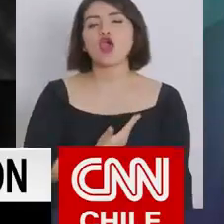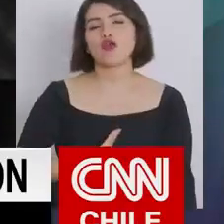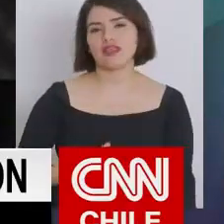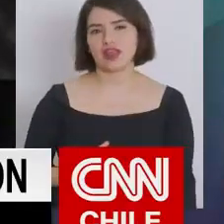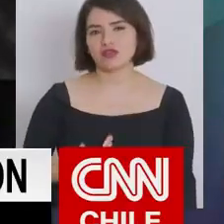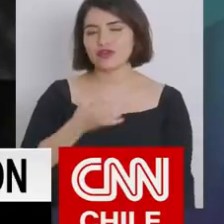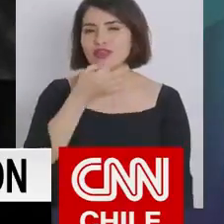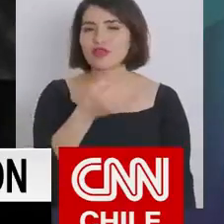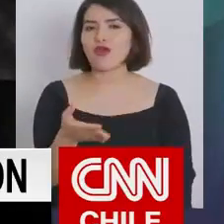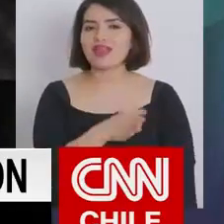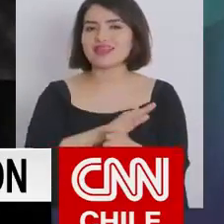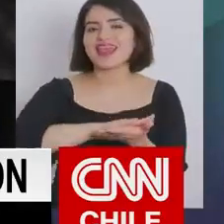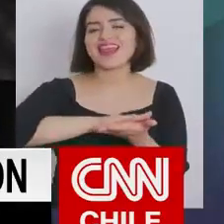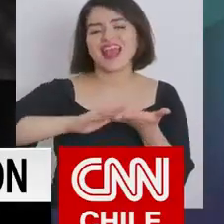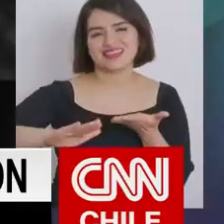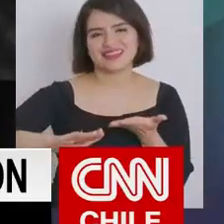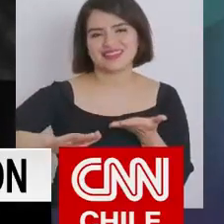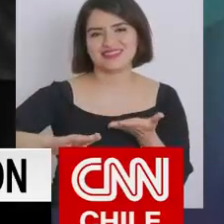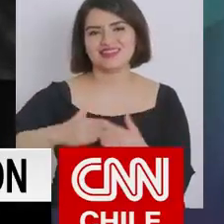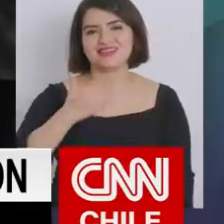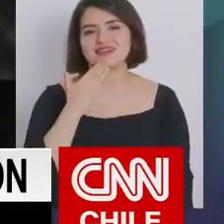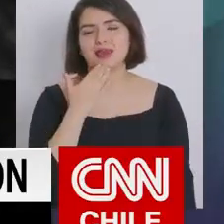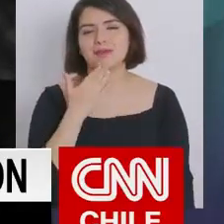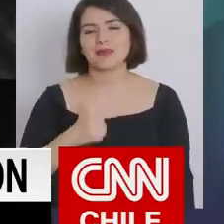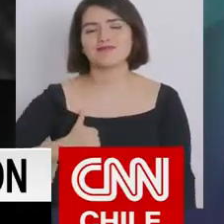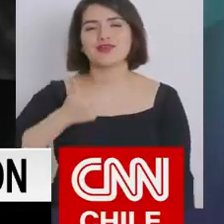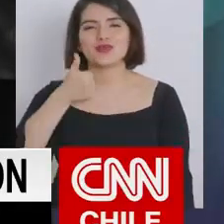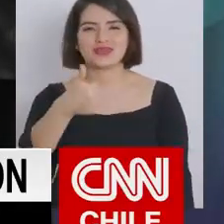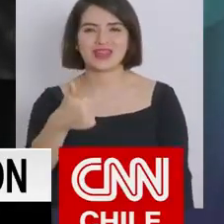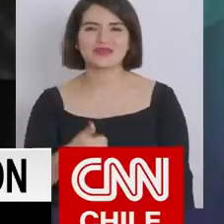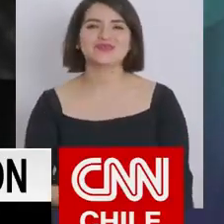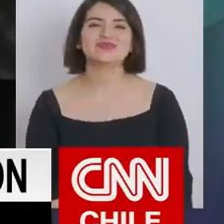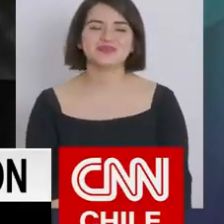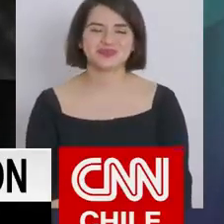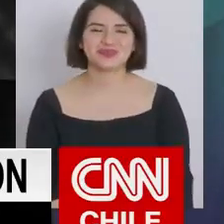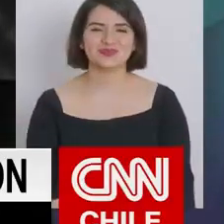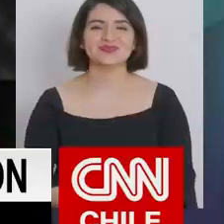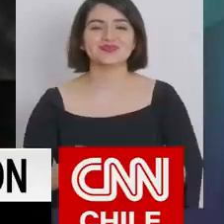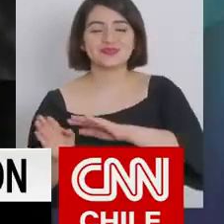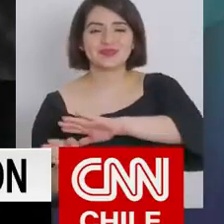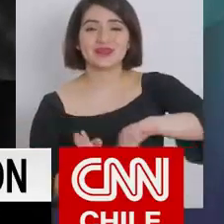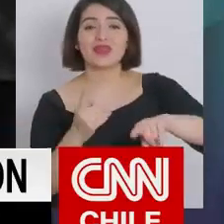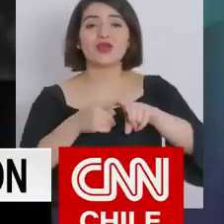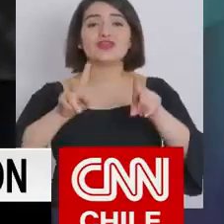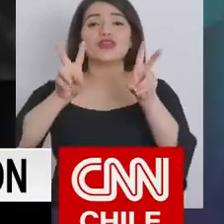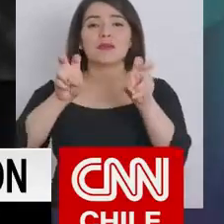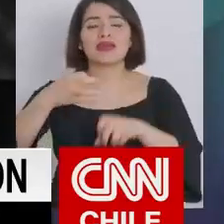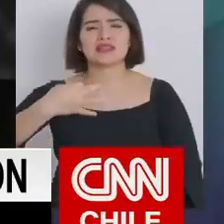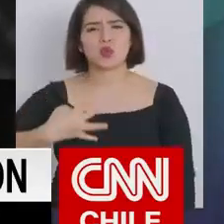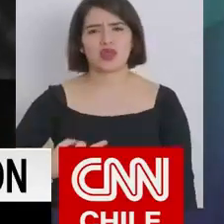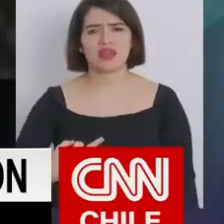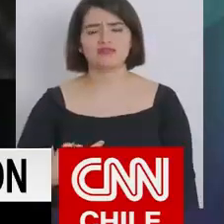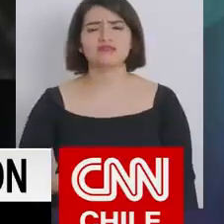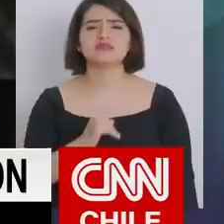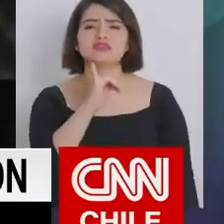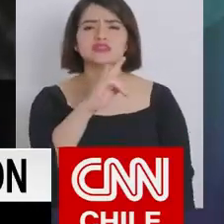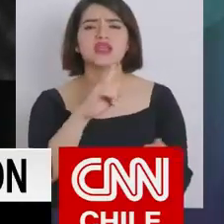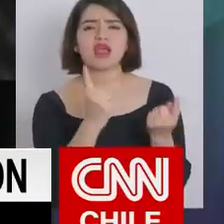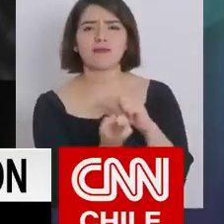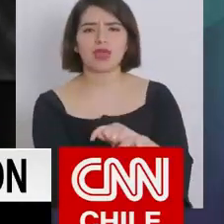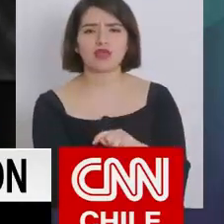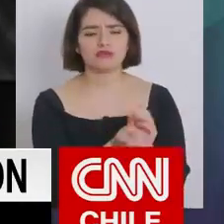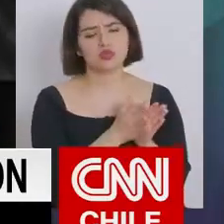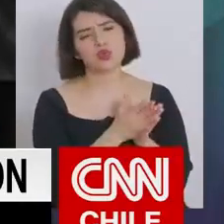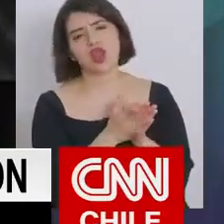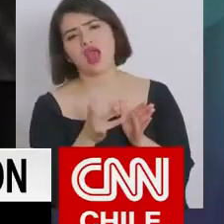ser, o sea, que es gratuita y que va a ser completamente voluntaria. Pasando al tema de seguridad, efectivamente ha cambiado durante la